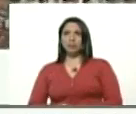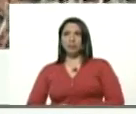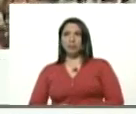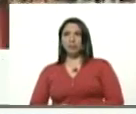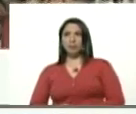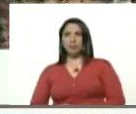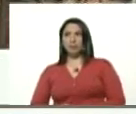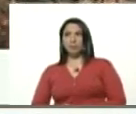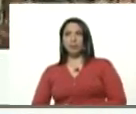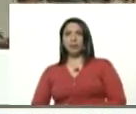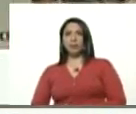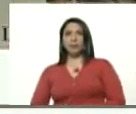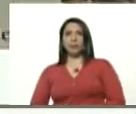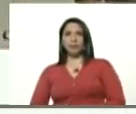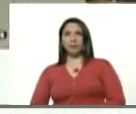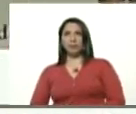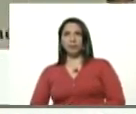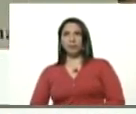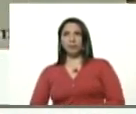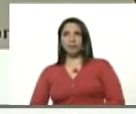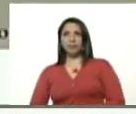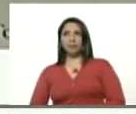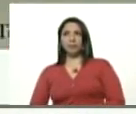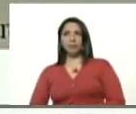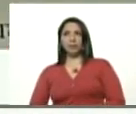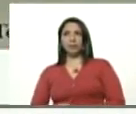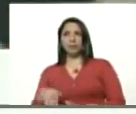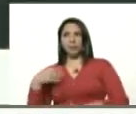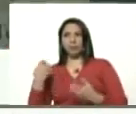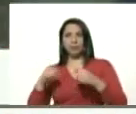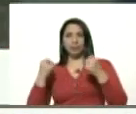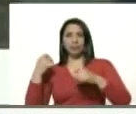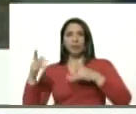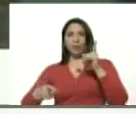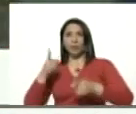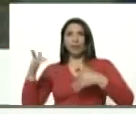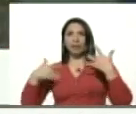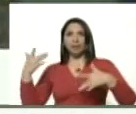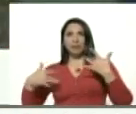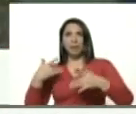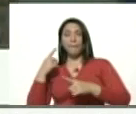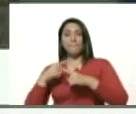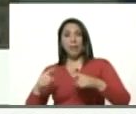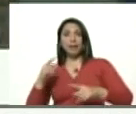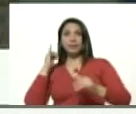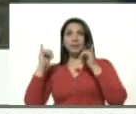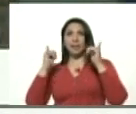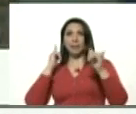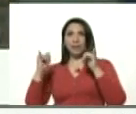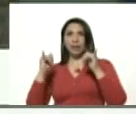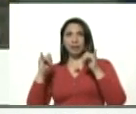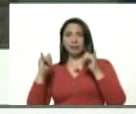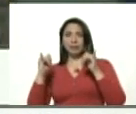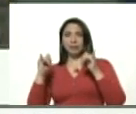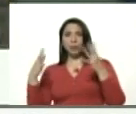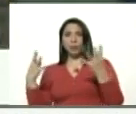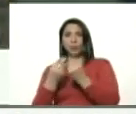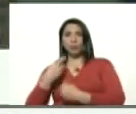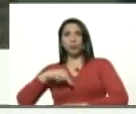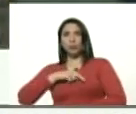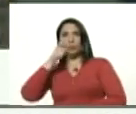hemos preparado algunas actividades para celebrar a Aquiles junto a nuestro